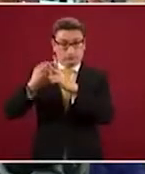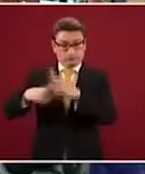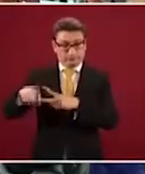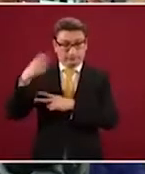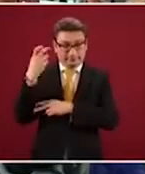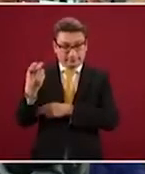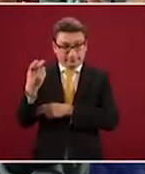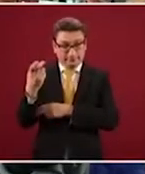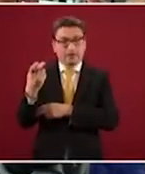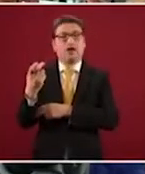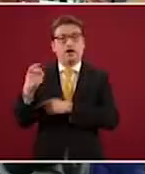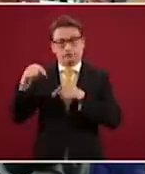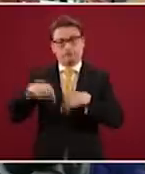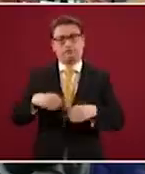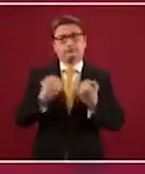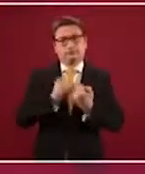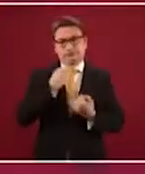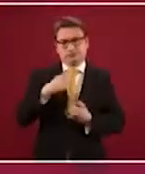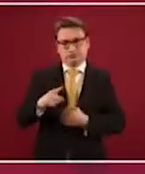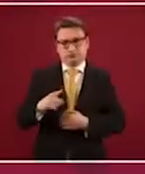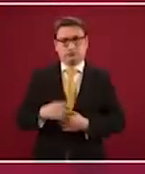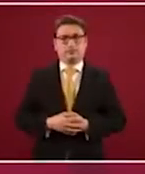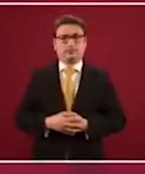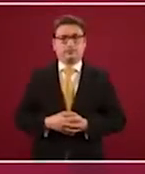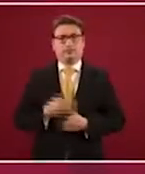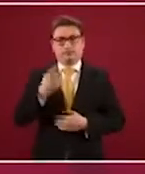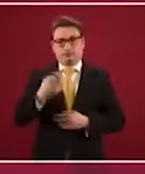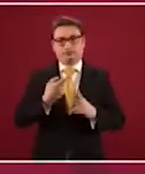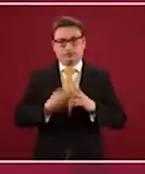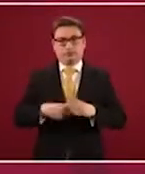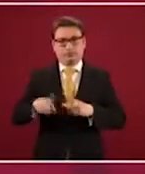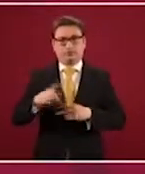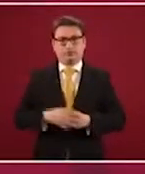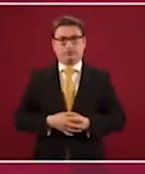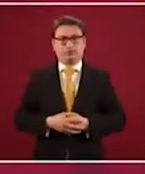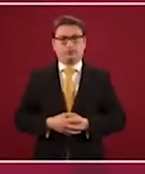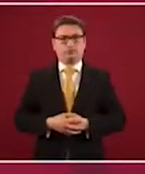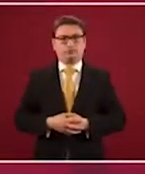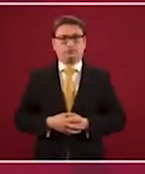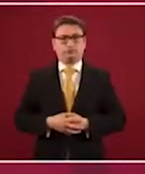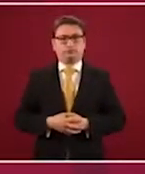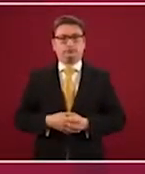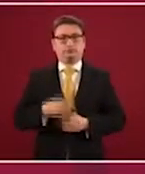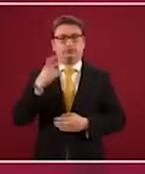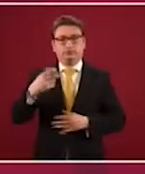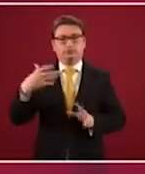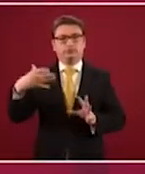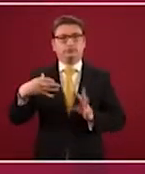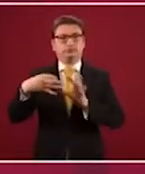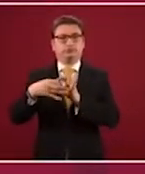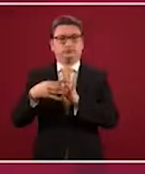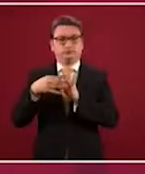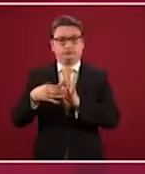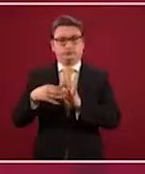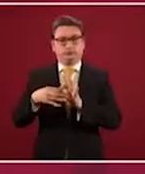a partir de ahí sí aplica la unidad